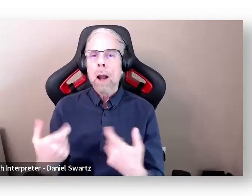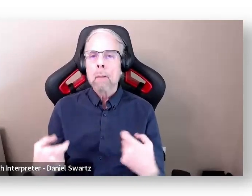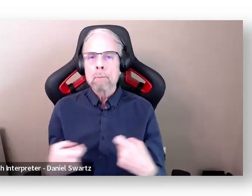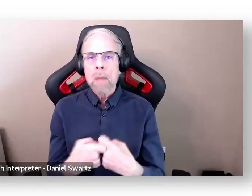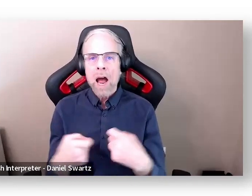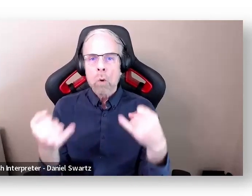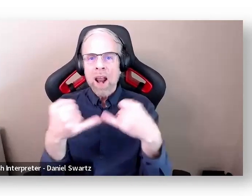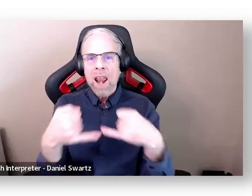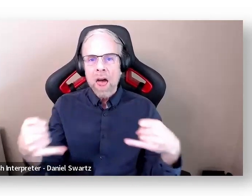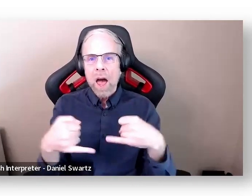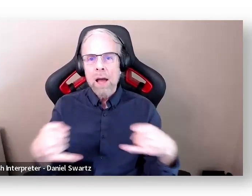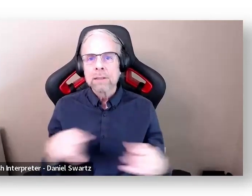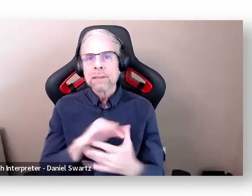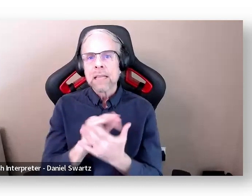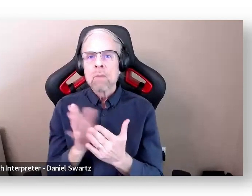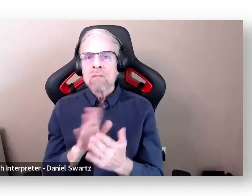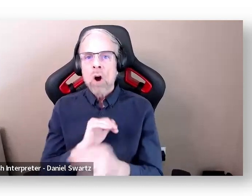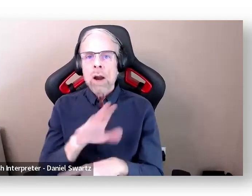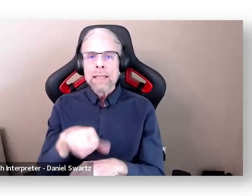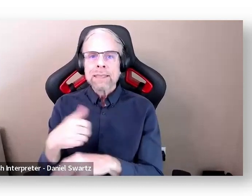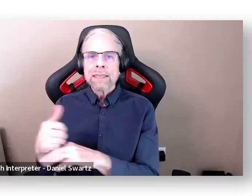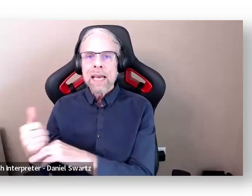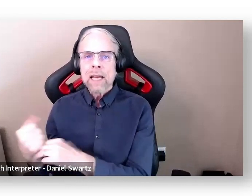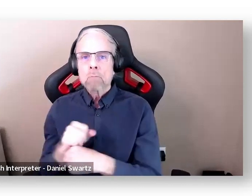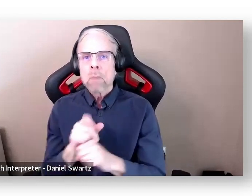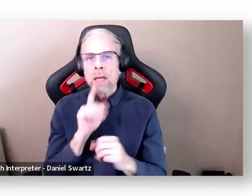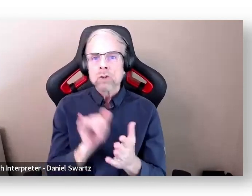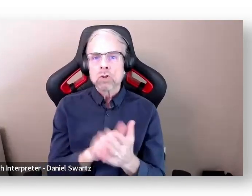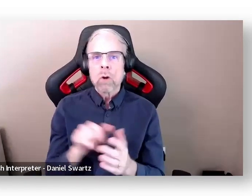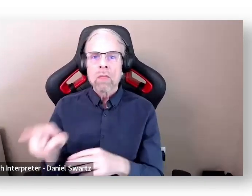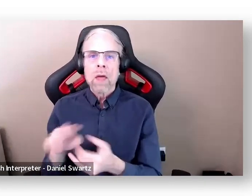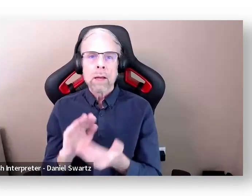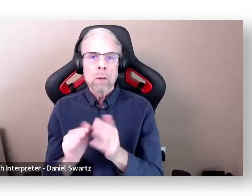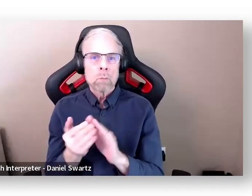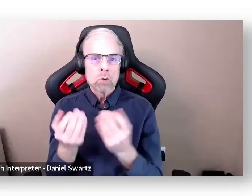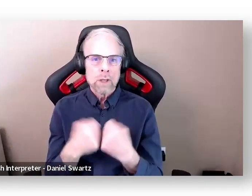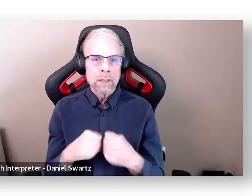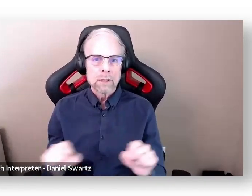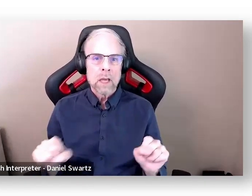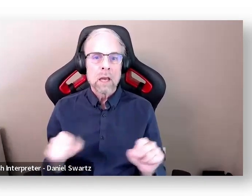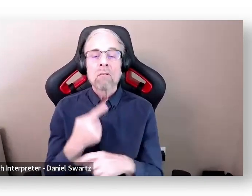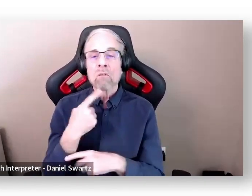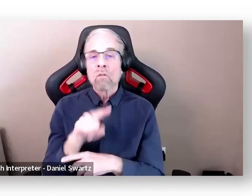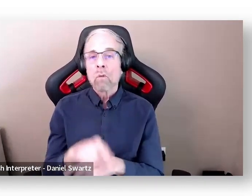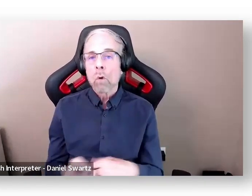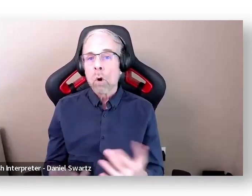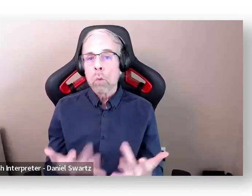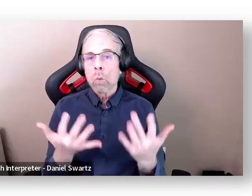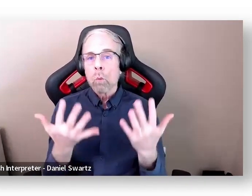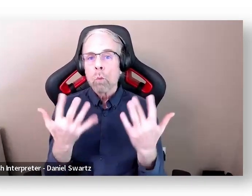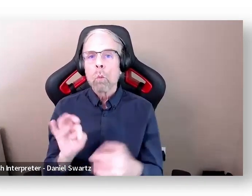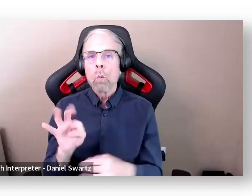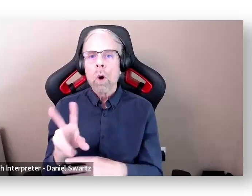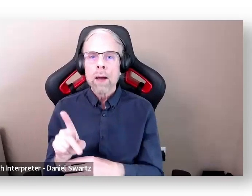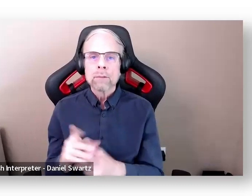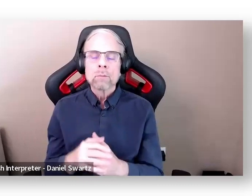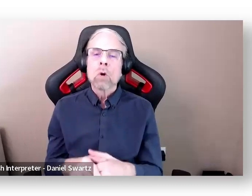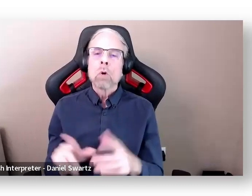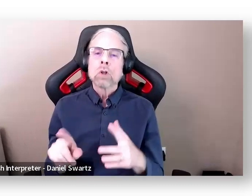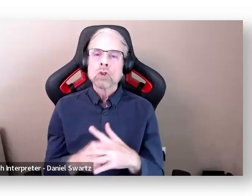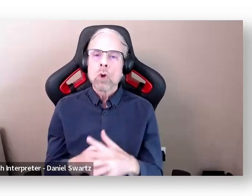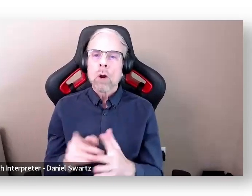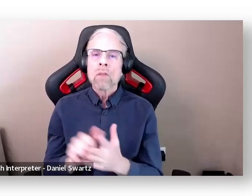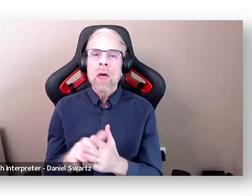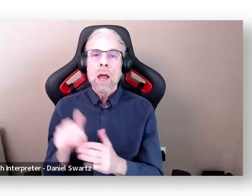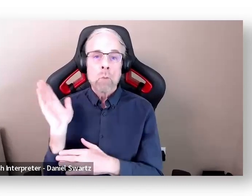nosotros hacemos, lo que hacemos con las líneas de energía para asegurarnos que mantener las comunidades seguras.